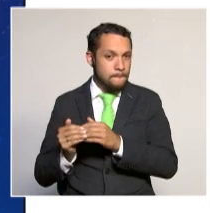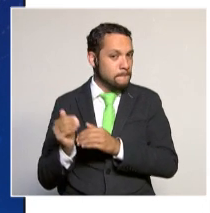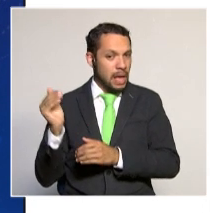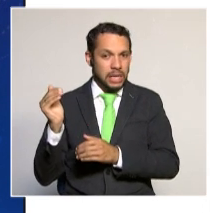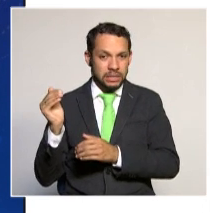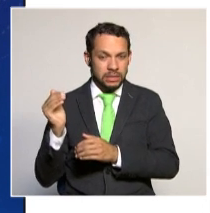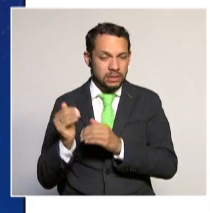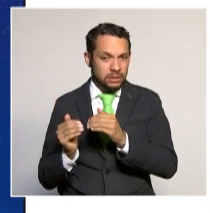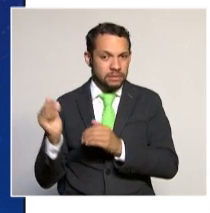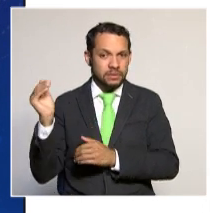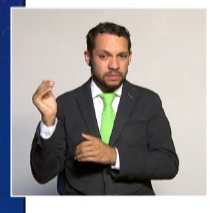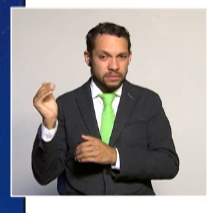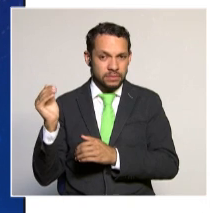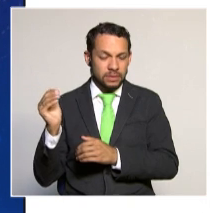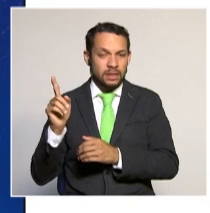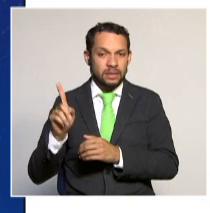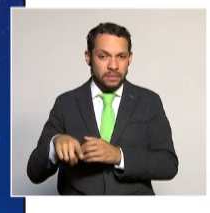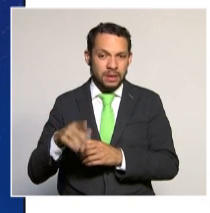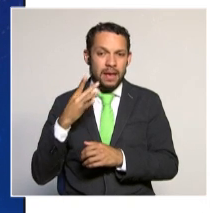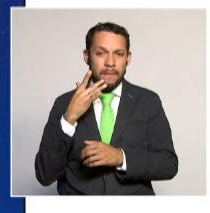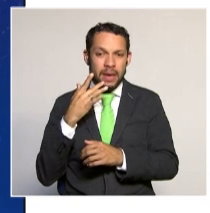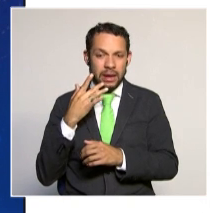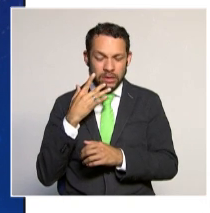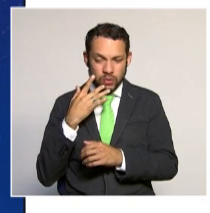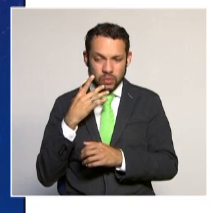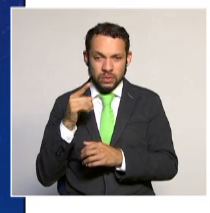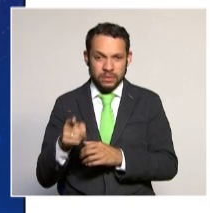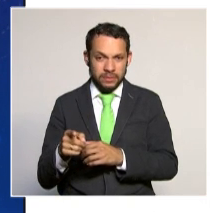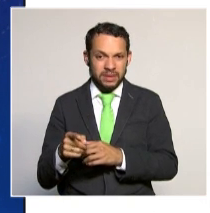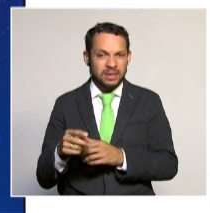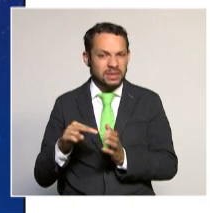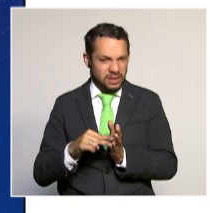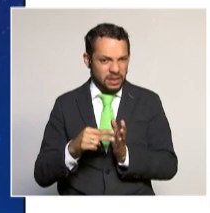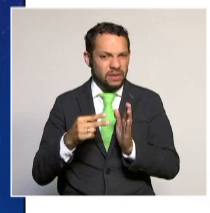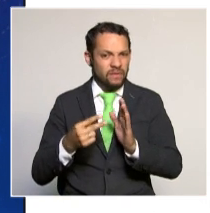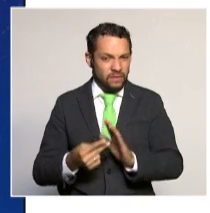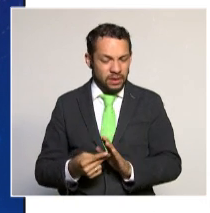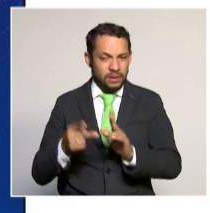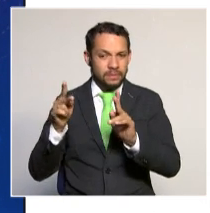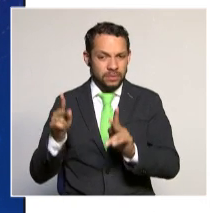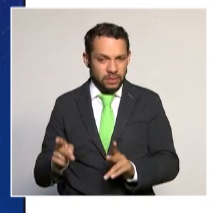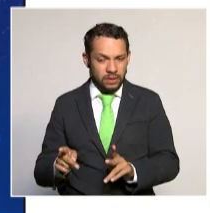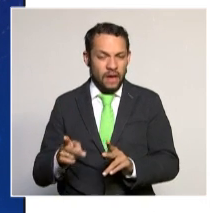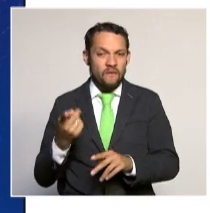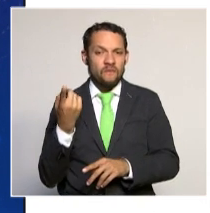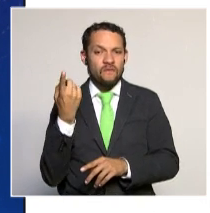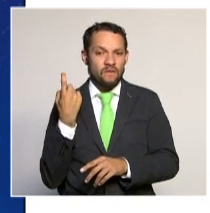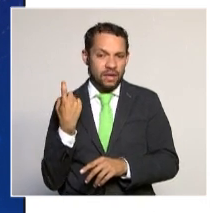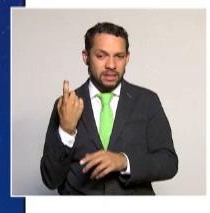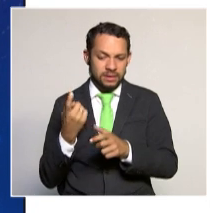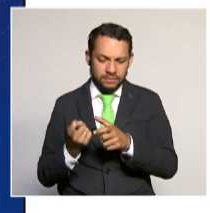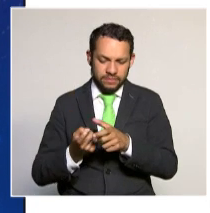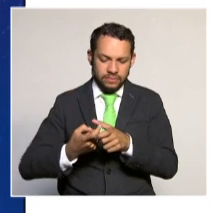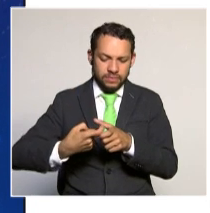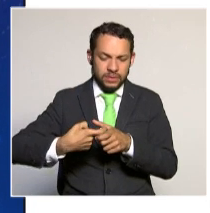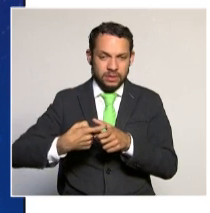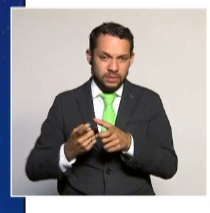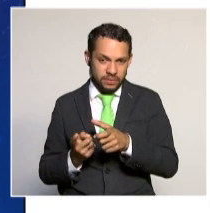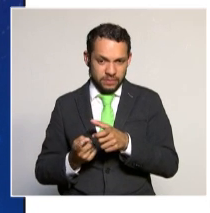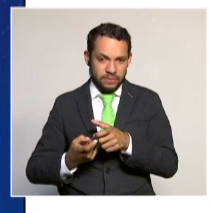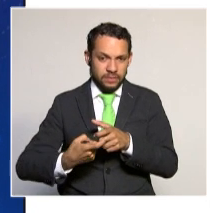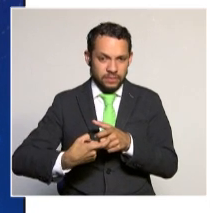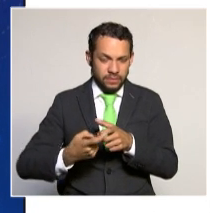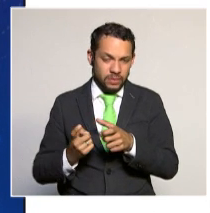Perdón, los estoy marcando también de amarillo. ¿Qué está indicando? Que se está perdiendo girificación, que los giros cerebrales están